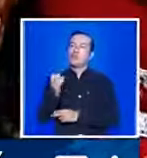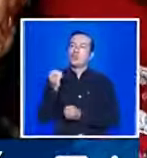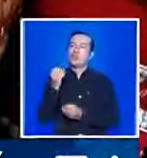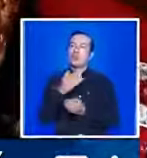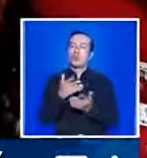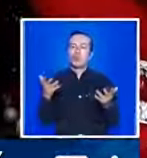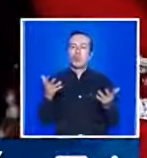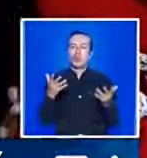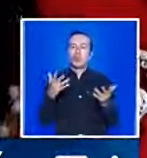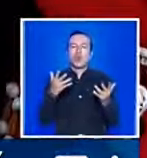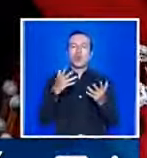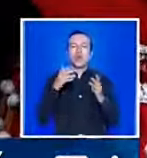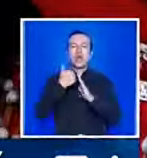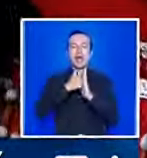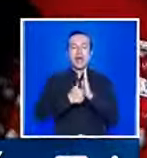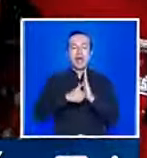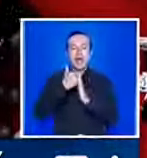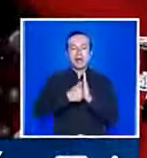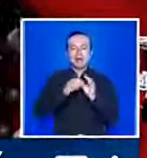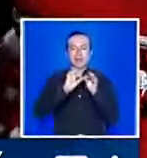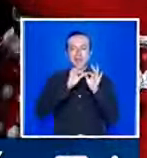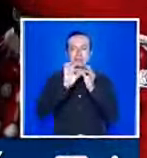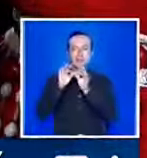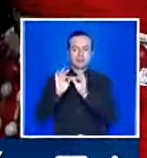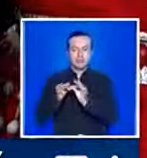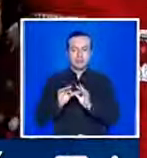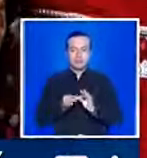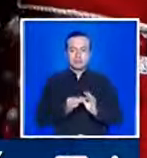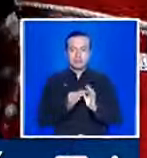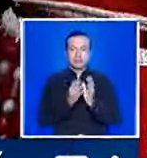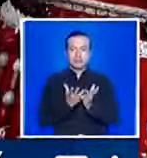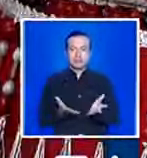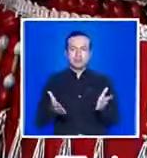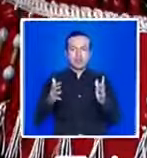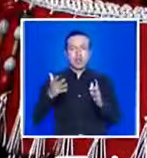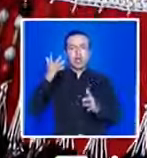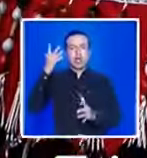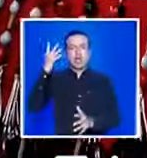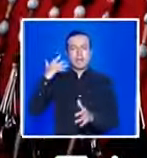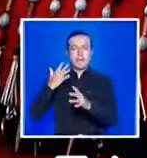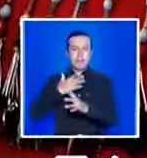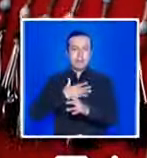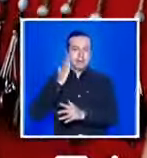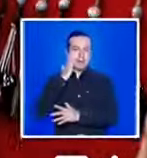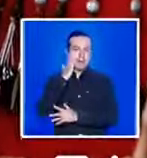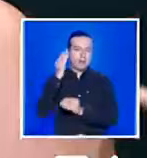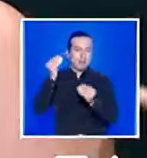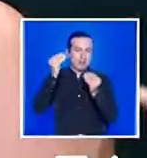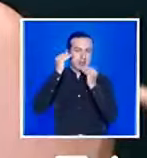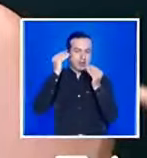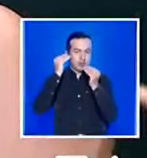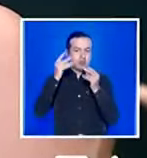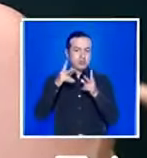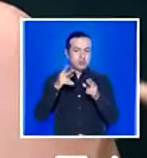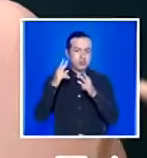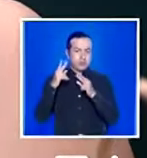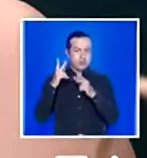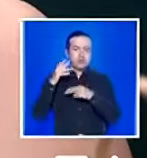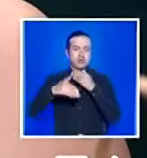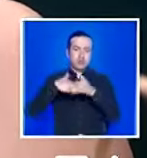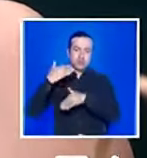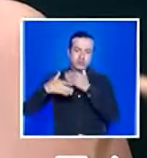es Huasca Arte en Bejuco. Lo que yo elaboro son ancestrales, lo que mi madre me ha enseñado, entonces eso sigo mis pasos